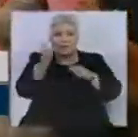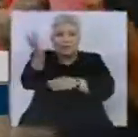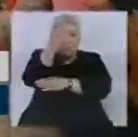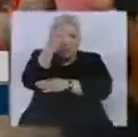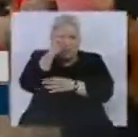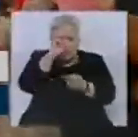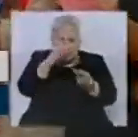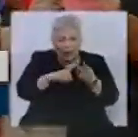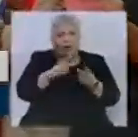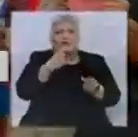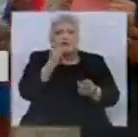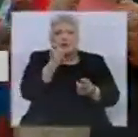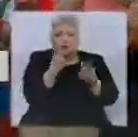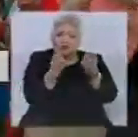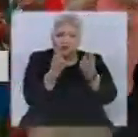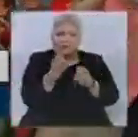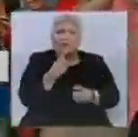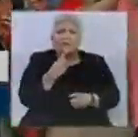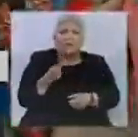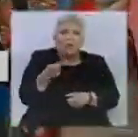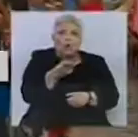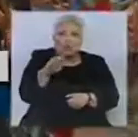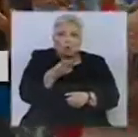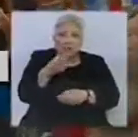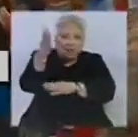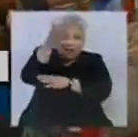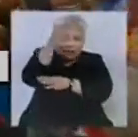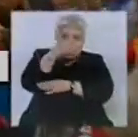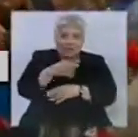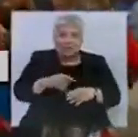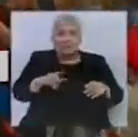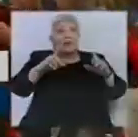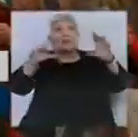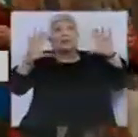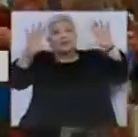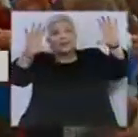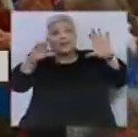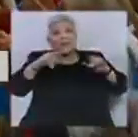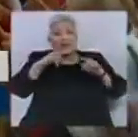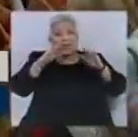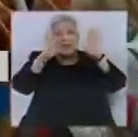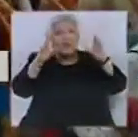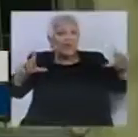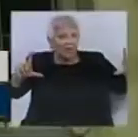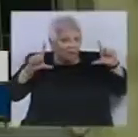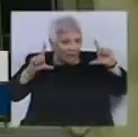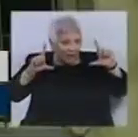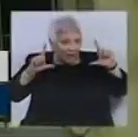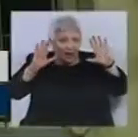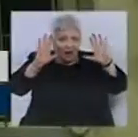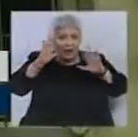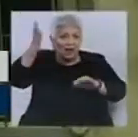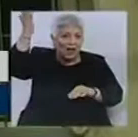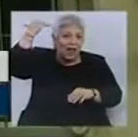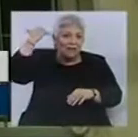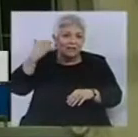y el rojo intenso de la bandera del partido comunista en la fachada de la udelar estaba centrada en la imagen estancada en el tiempo de